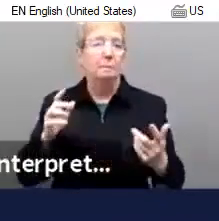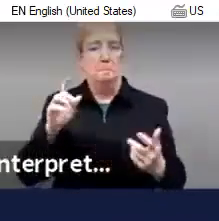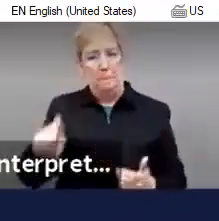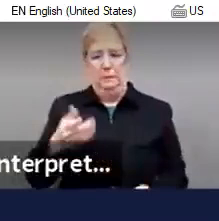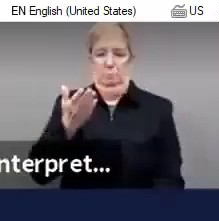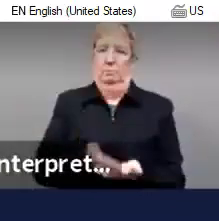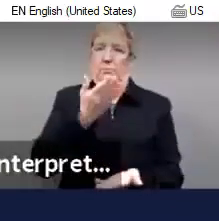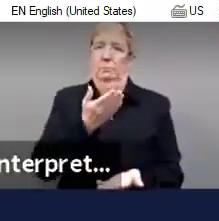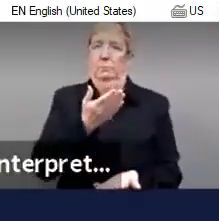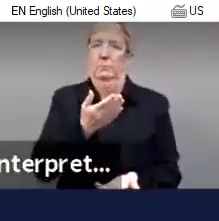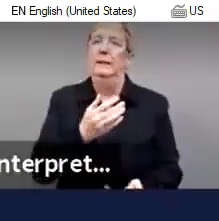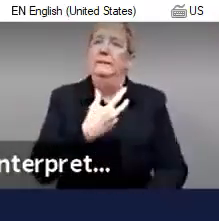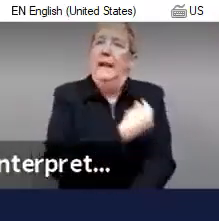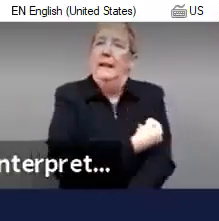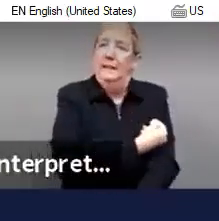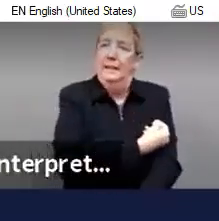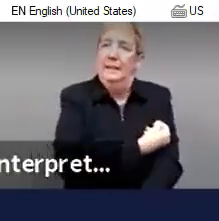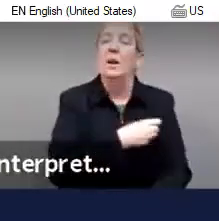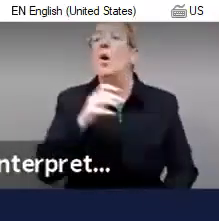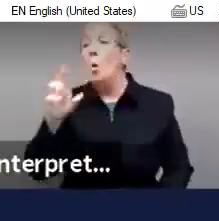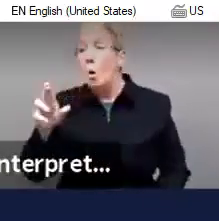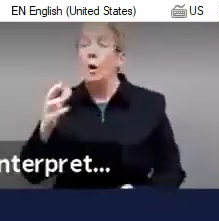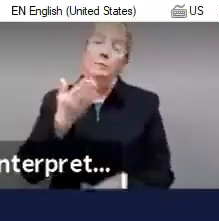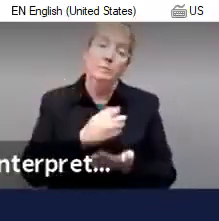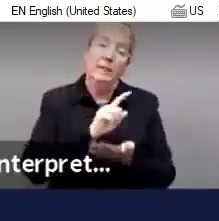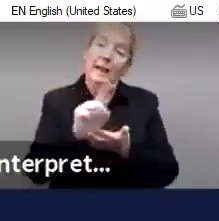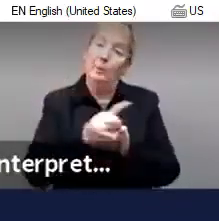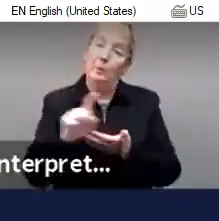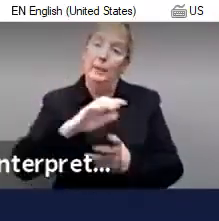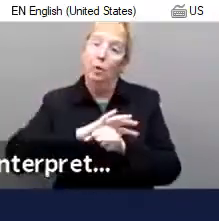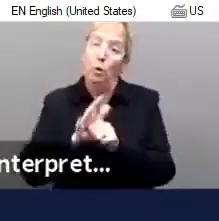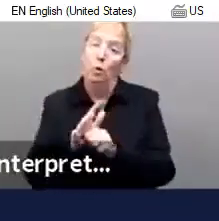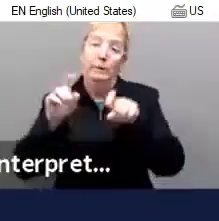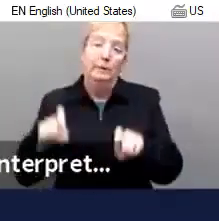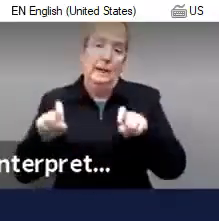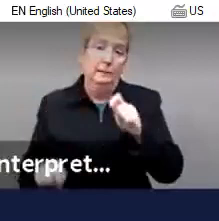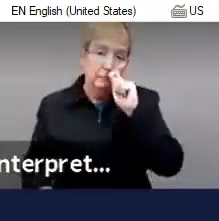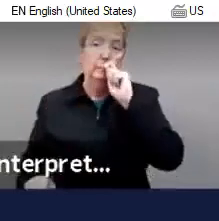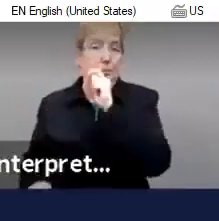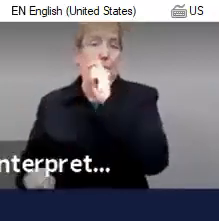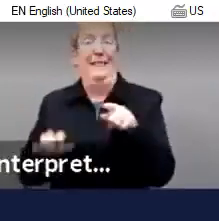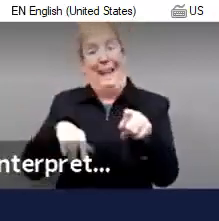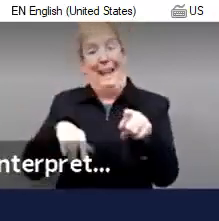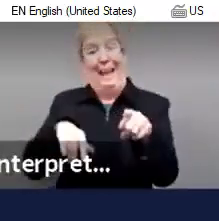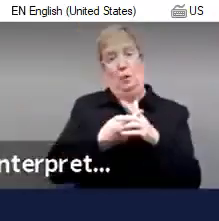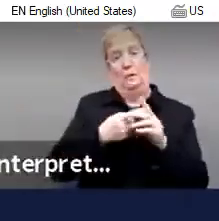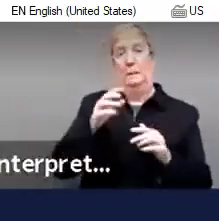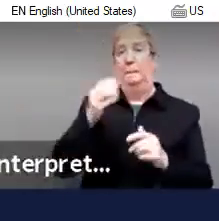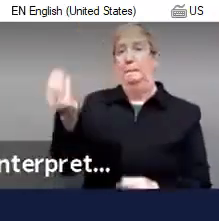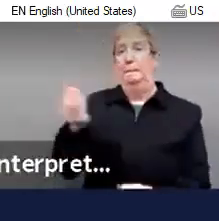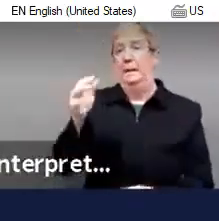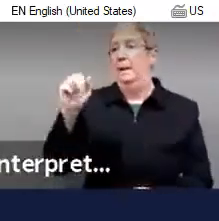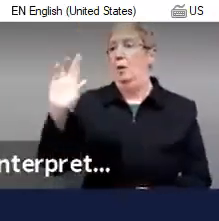Estamos cambiando la política de vacunación para personal escolar. Todos los trabajadores en escuelas